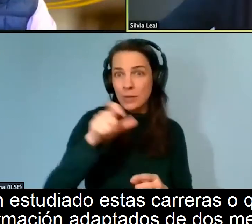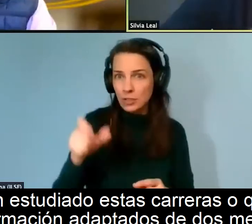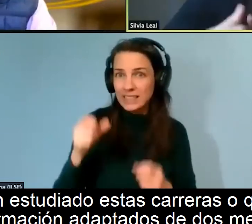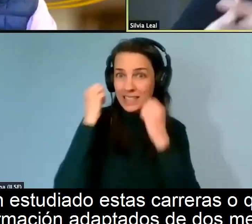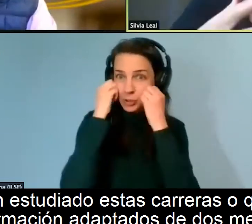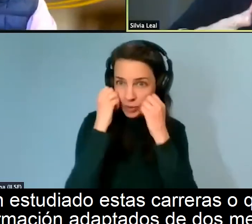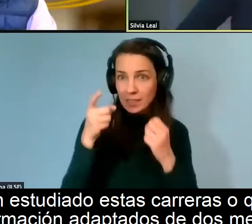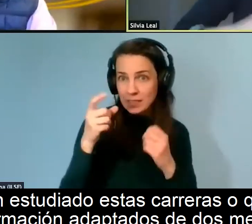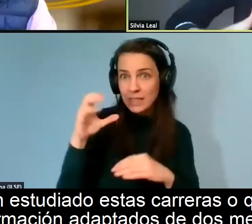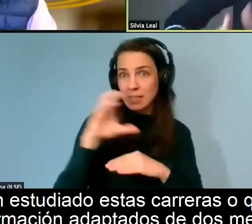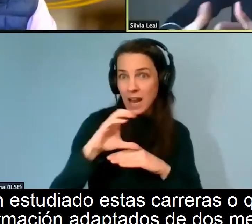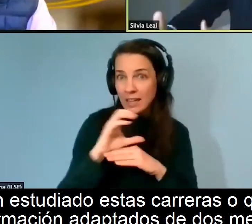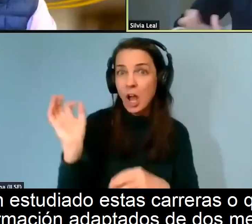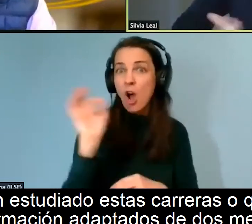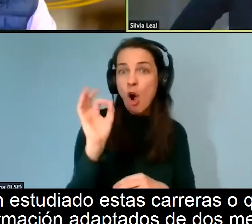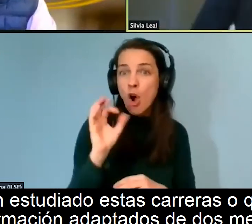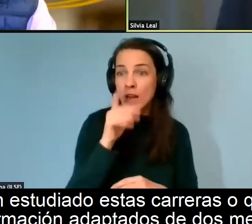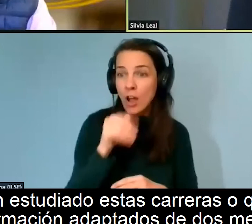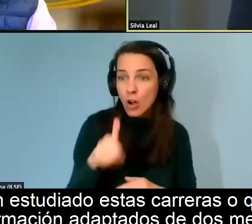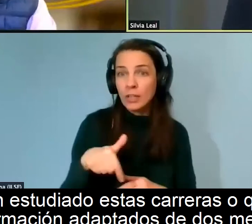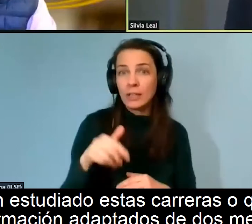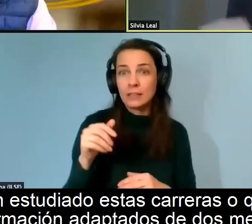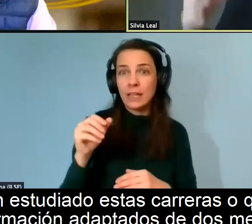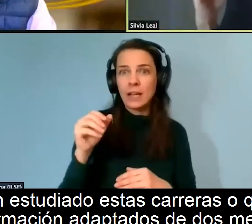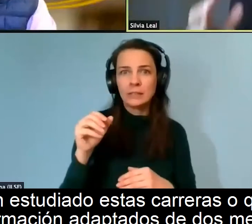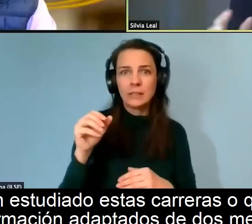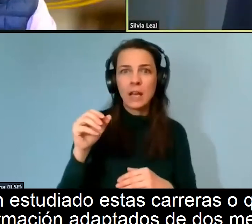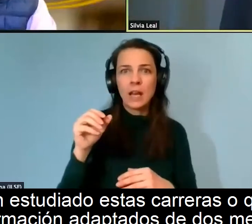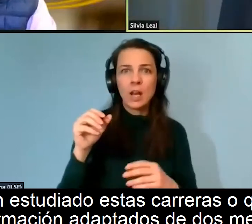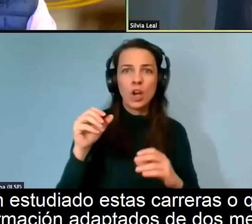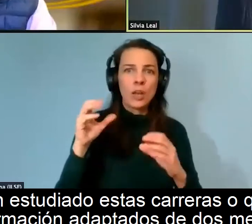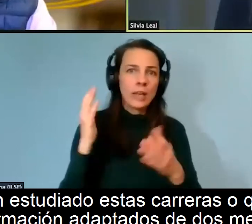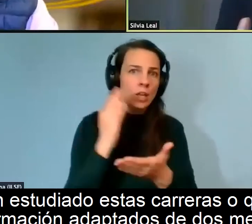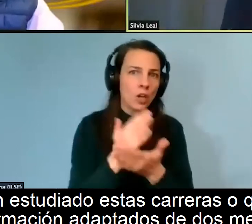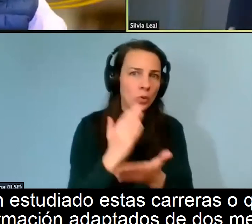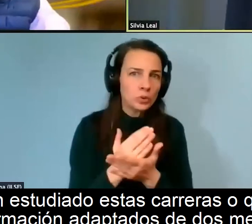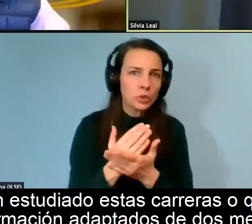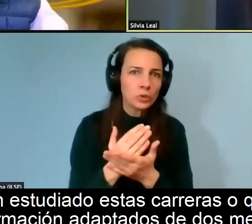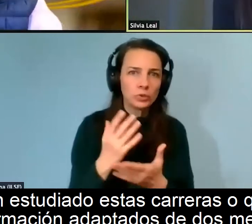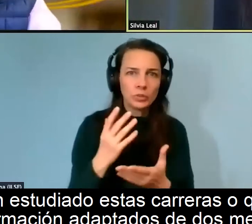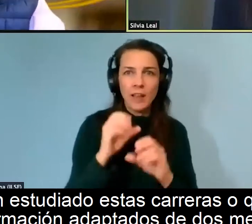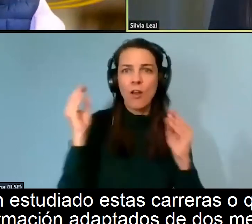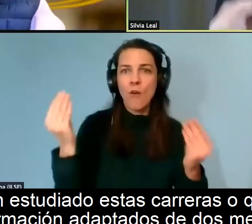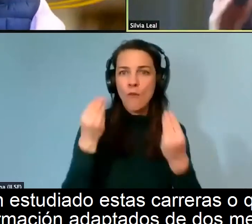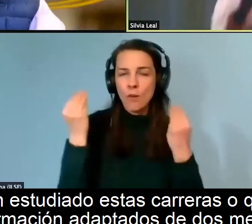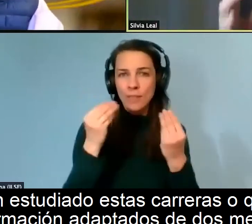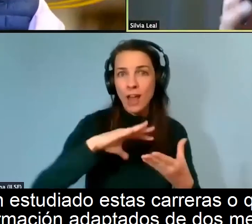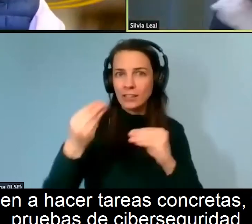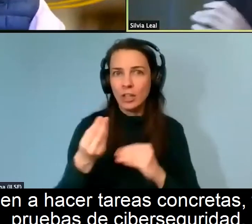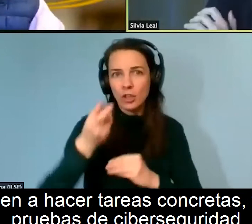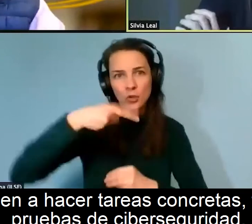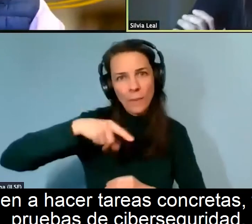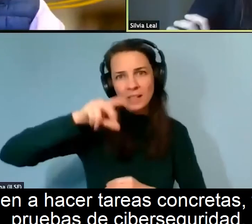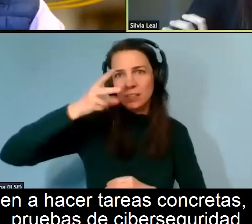estas carreras o que estén estudiando ahora cursos de formación adaptados de 2 meses, 3 meses, 1 mes, que les ayuden a